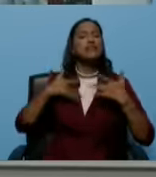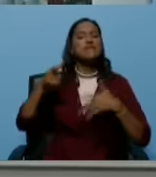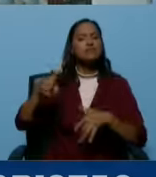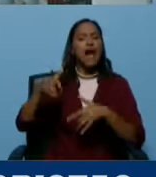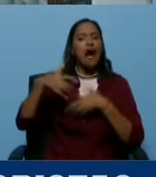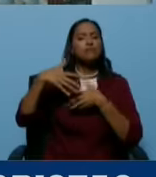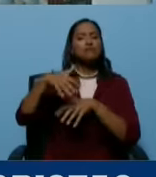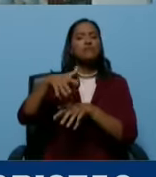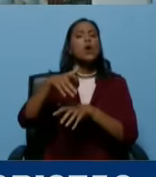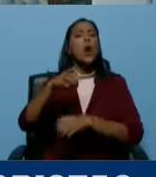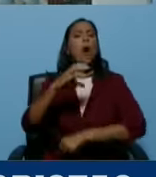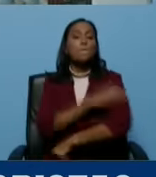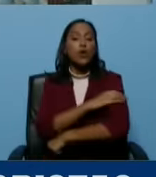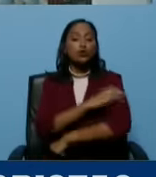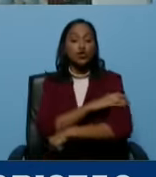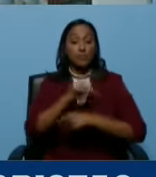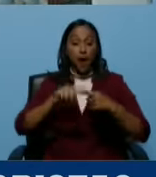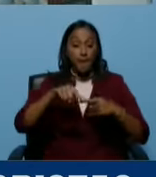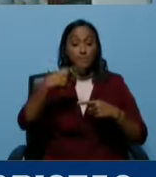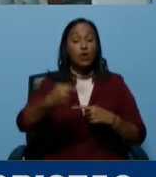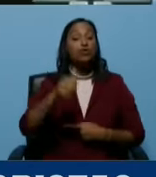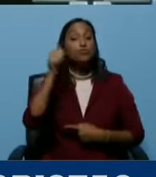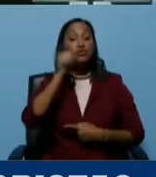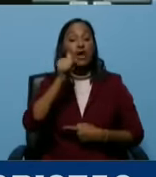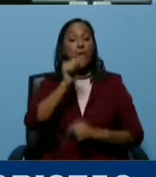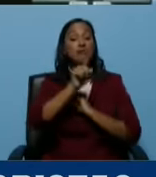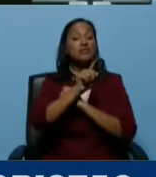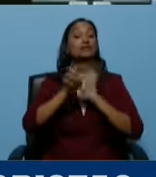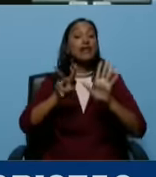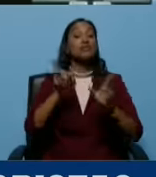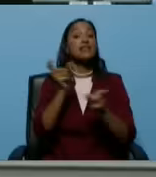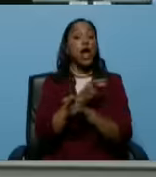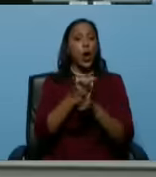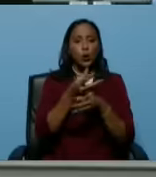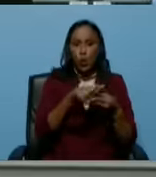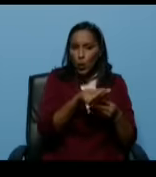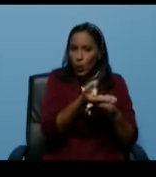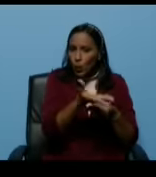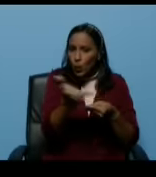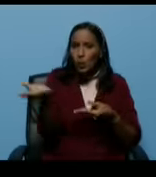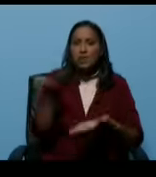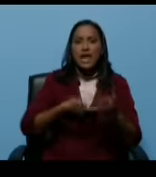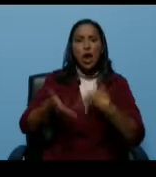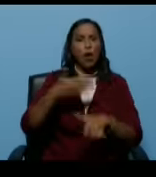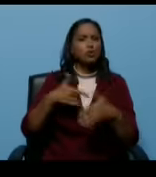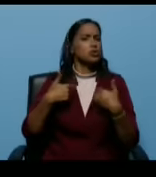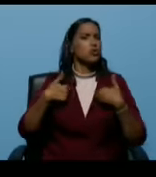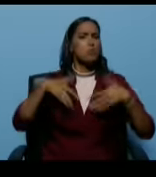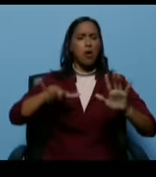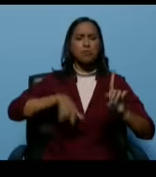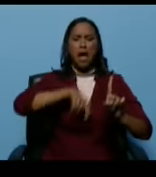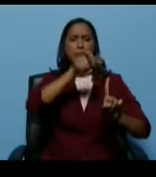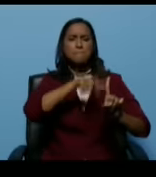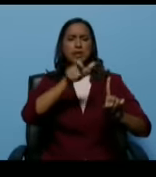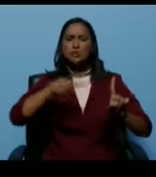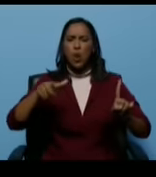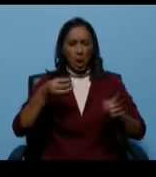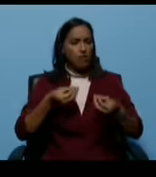el próximo sábado 17 de agosto del presente año. No les importa drogar a una gente, de